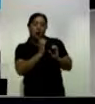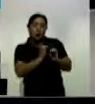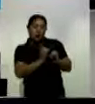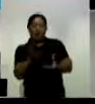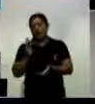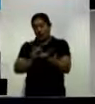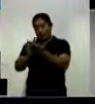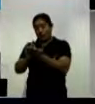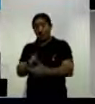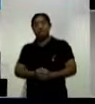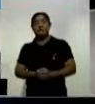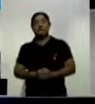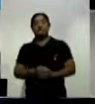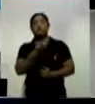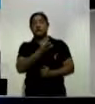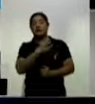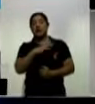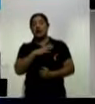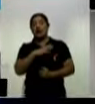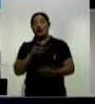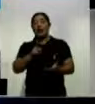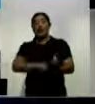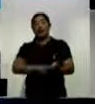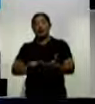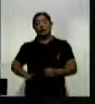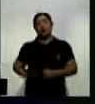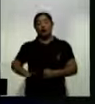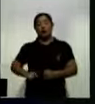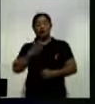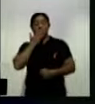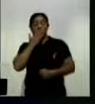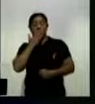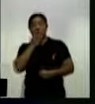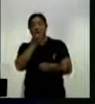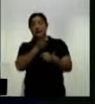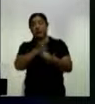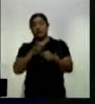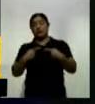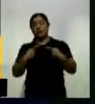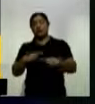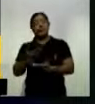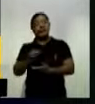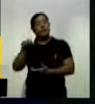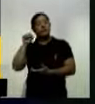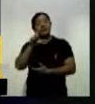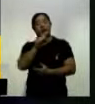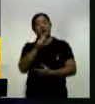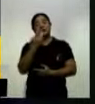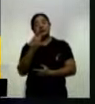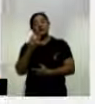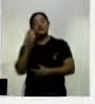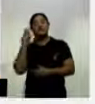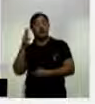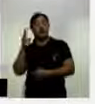segundo contagio de COVID-19 registrado en el gabinete del gobierno de Sonora. Apenas este sábado 23 de mayo, se confirmó que el secretario de